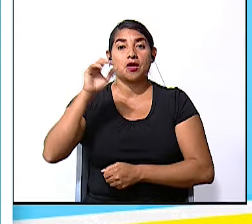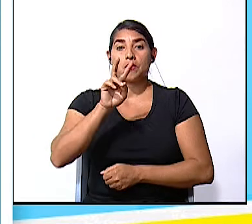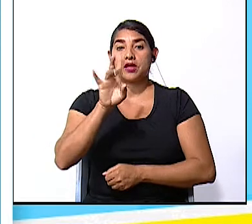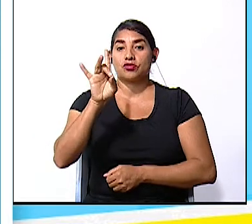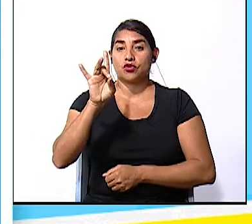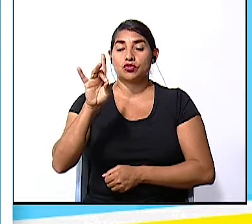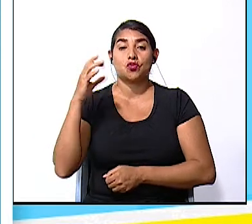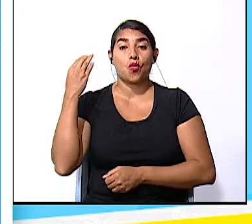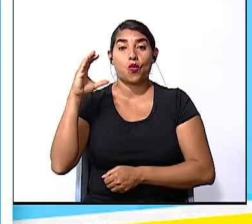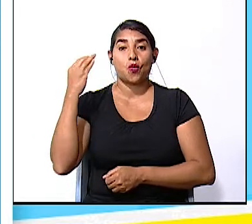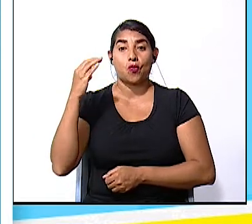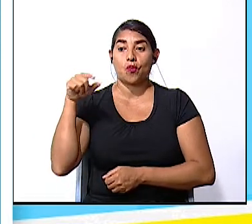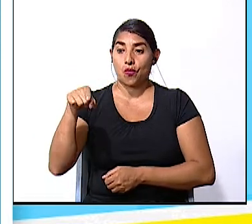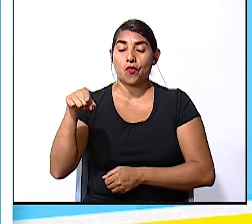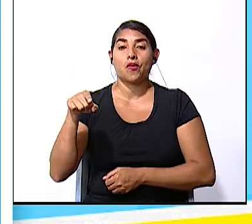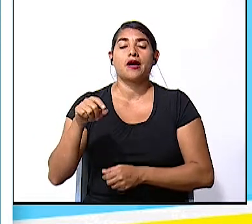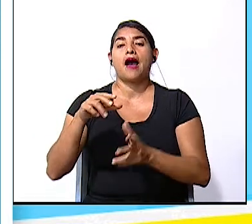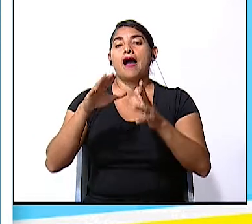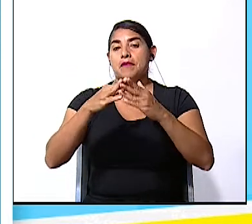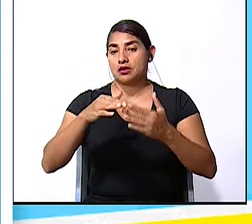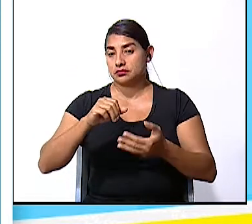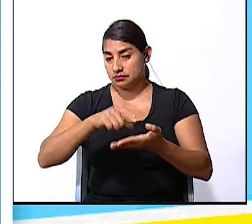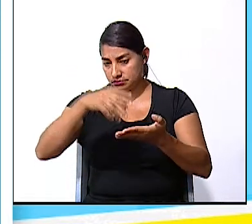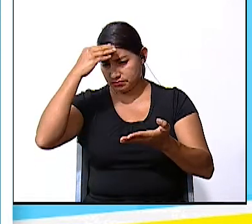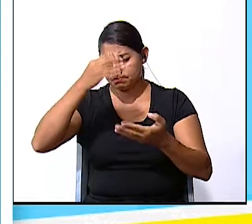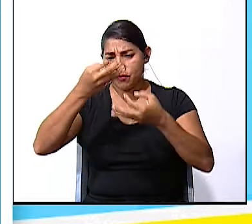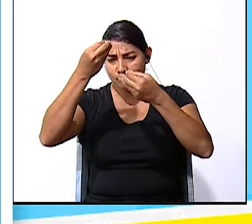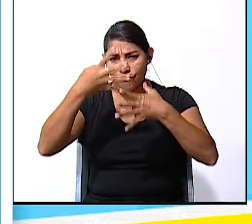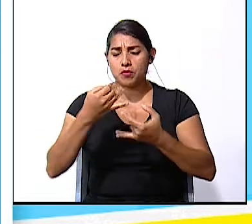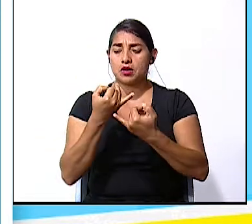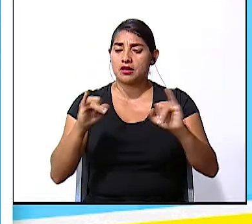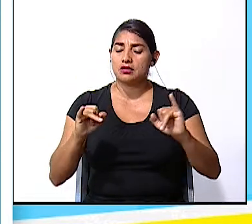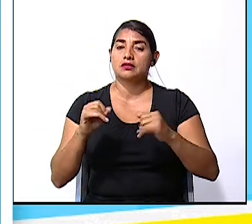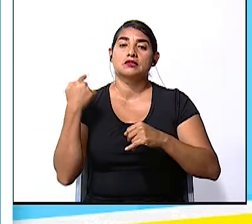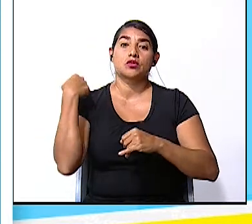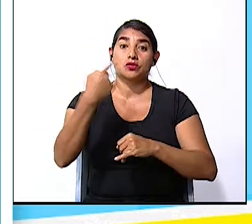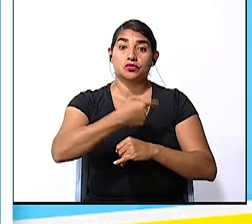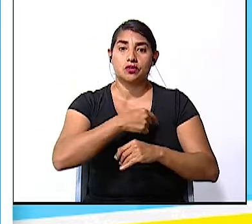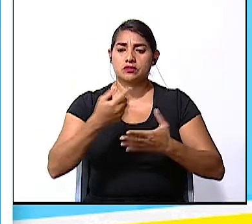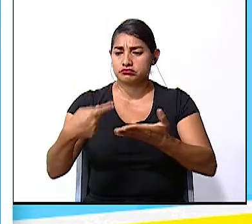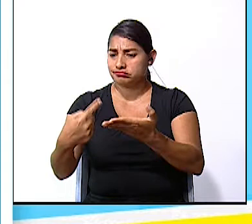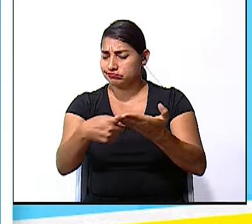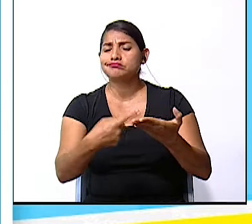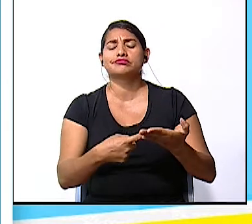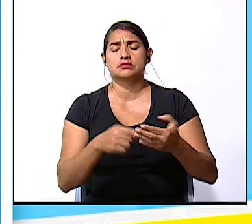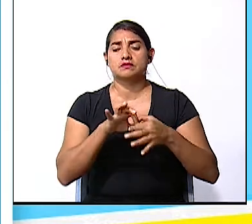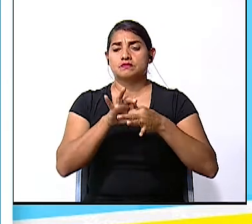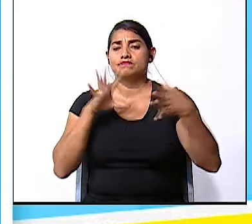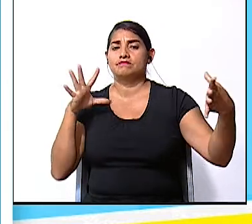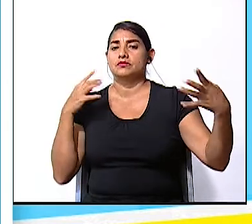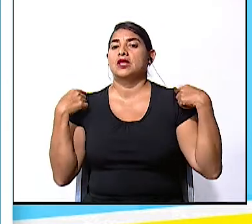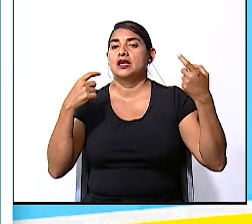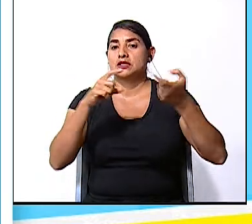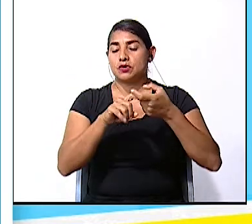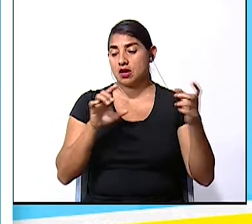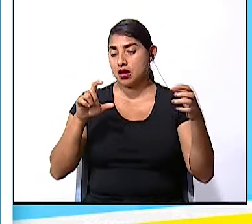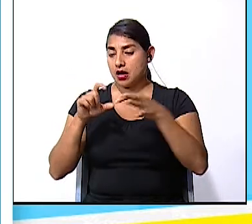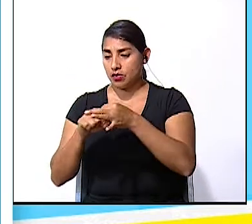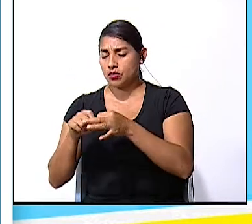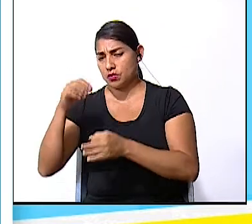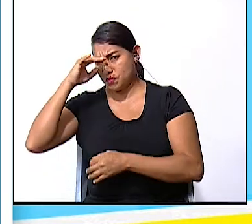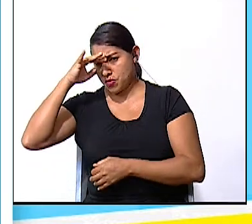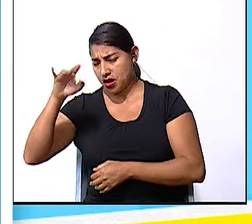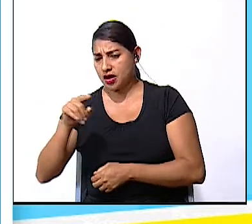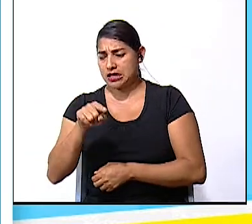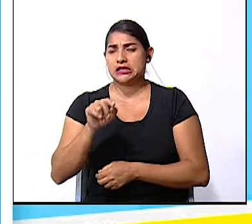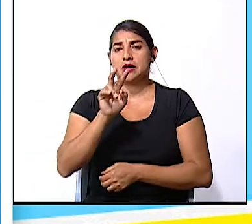llega a Cartago, el bando donde León informa su decisión de independizarse en forma absoluta de España y la anexión al Imperio Mexicano.